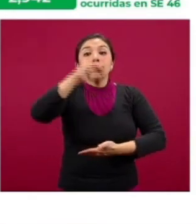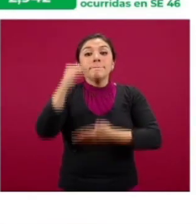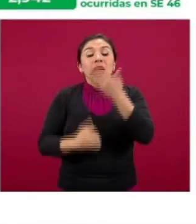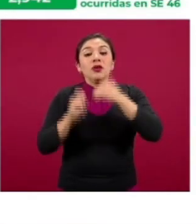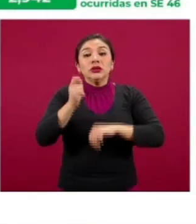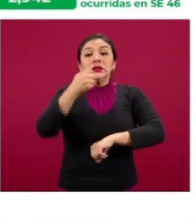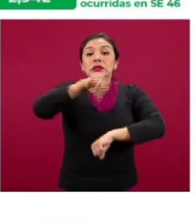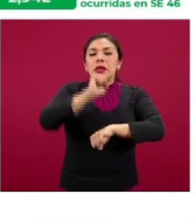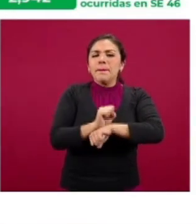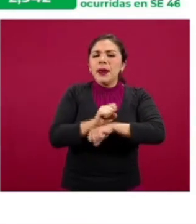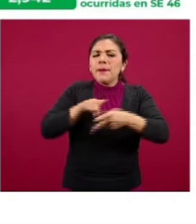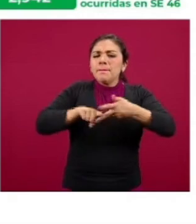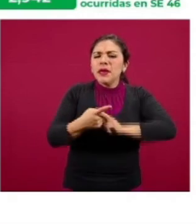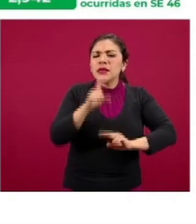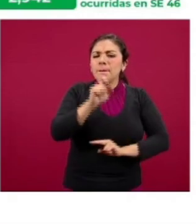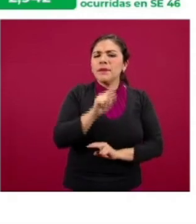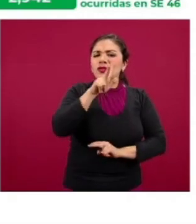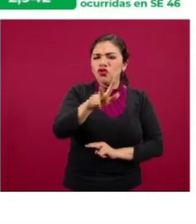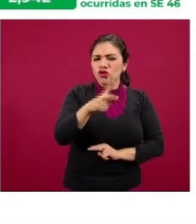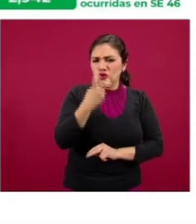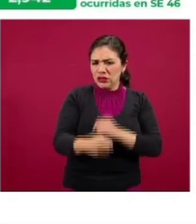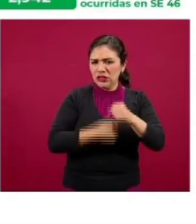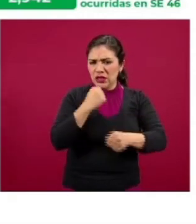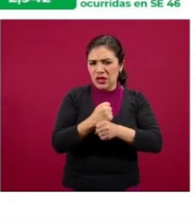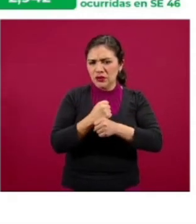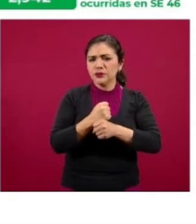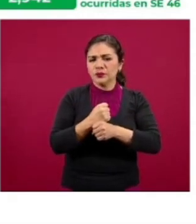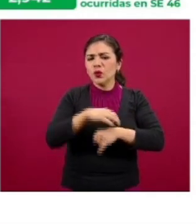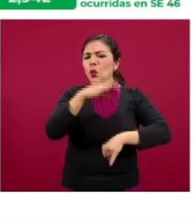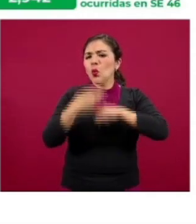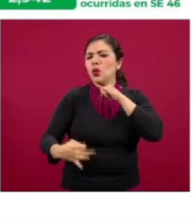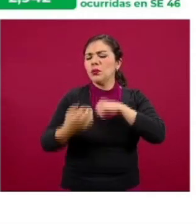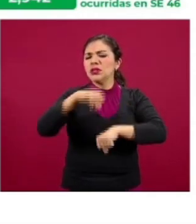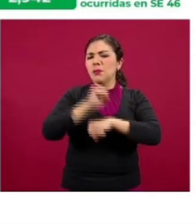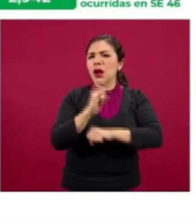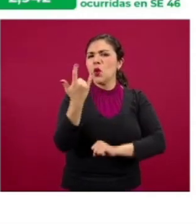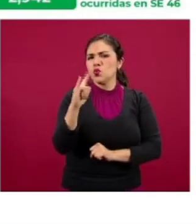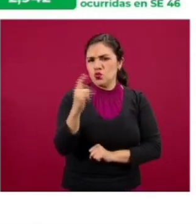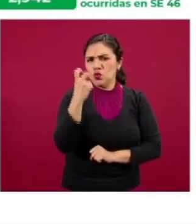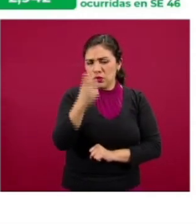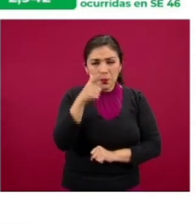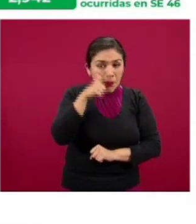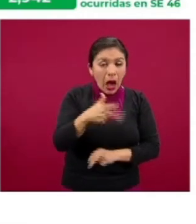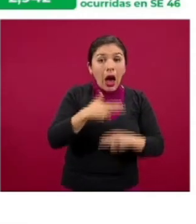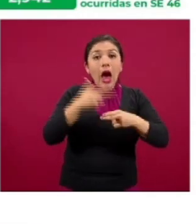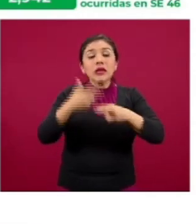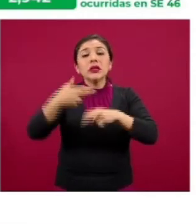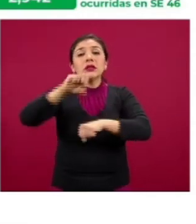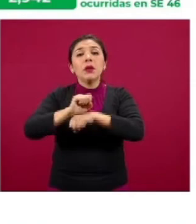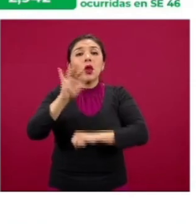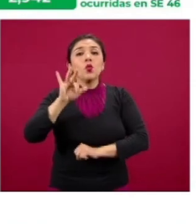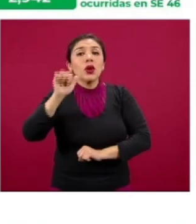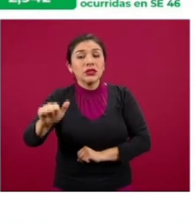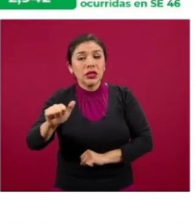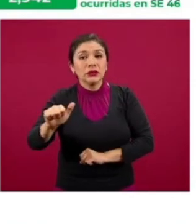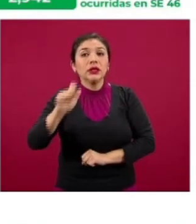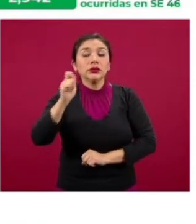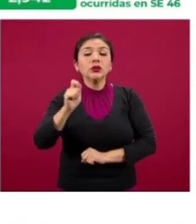la semana 28 del año, la penúltima semana de julio, hasta la semana 46